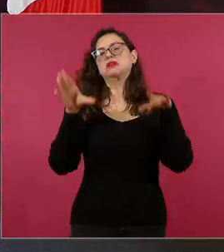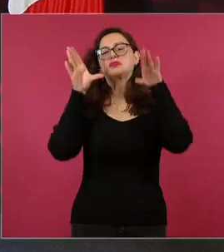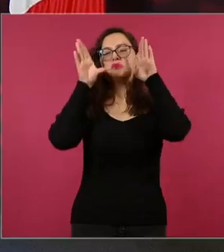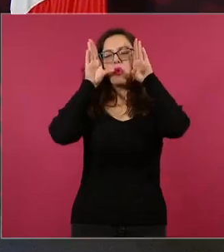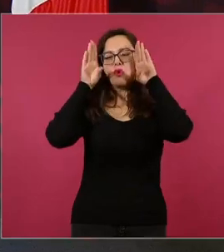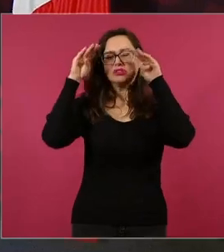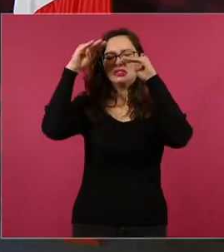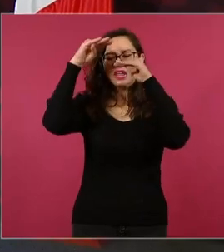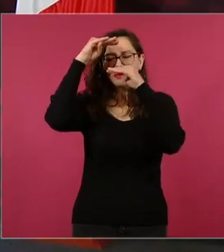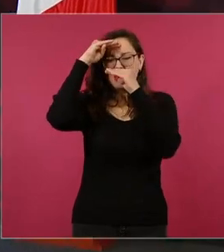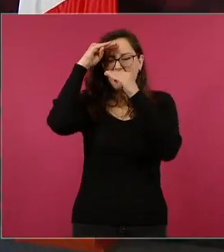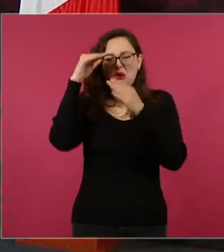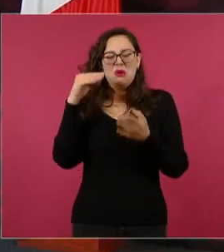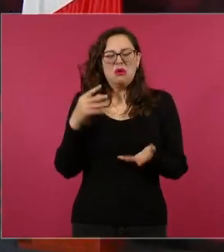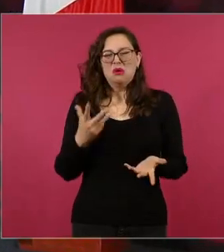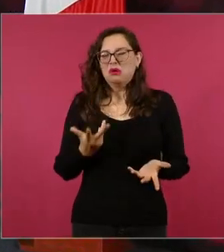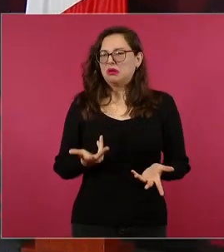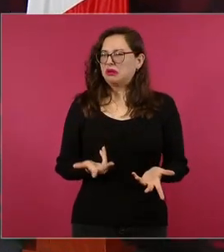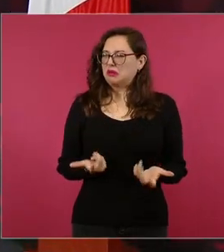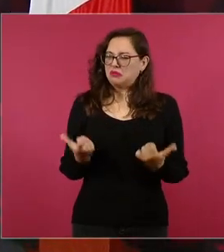Galopante.